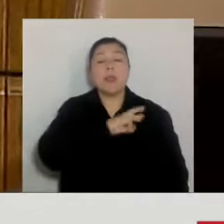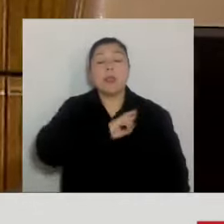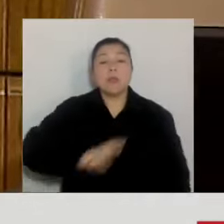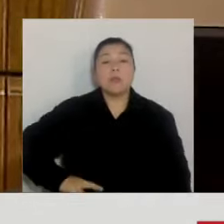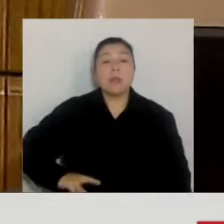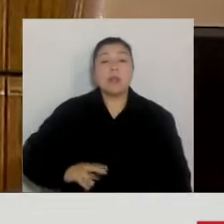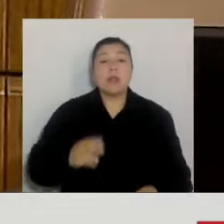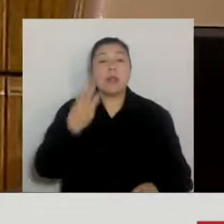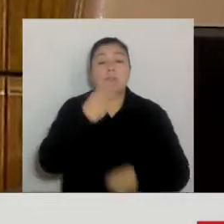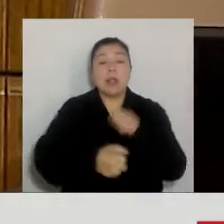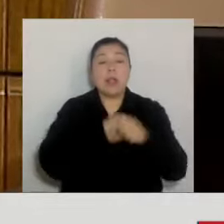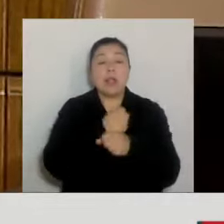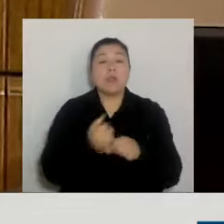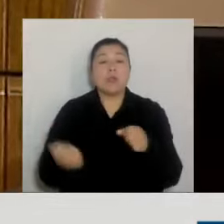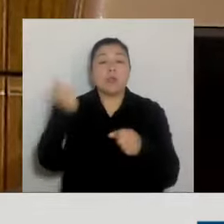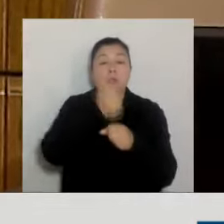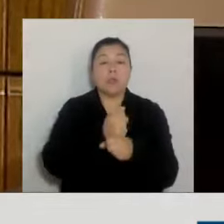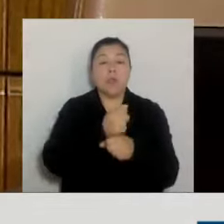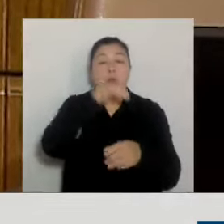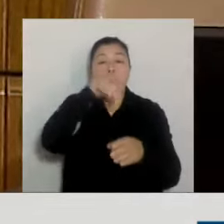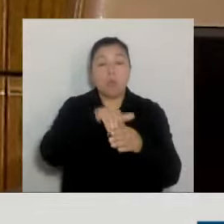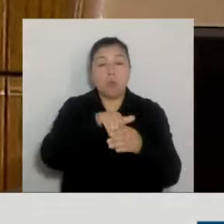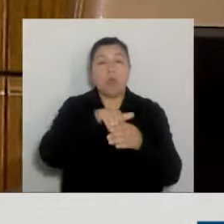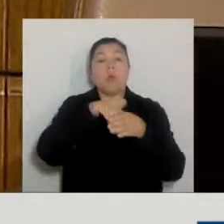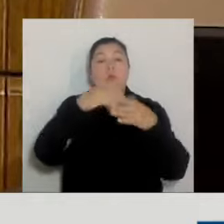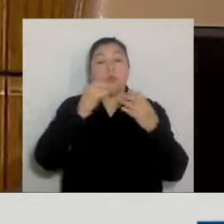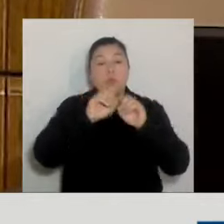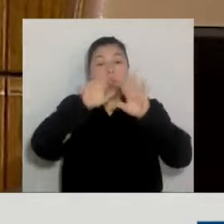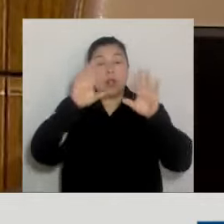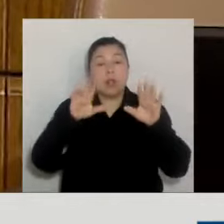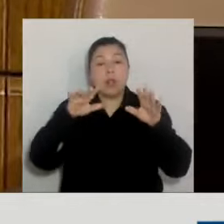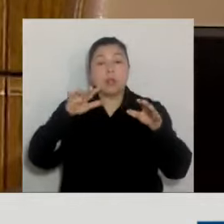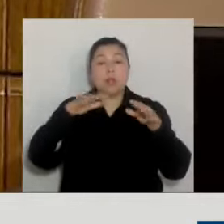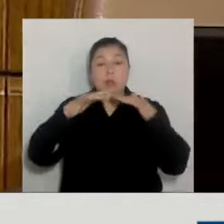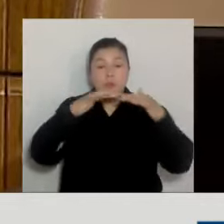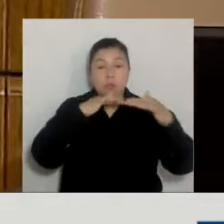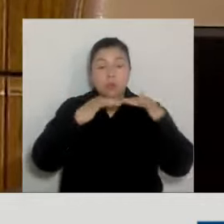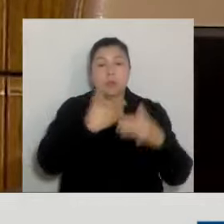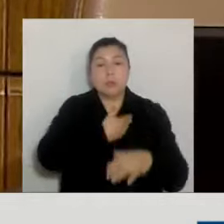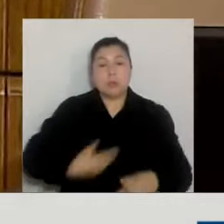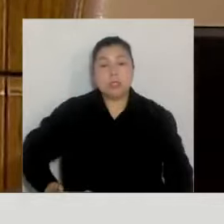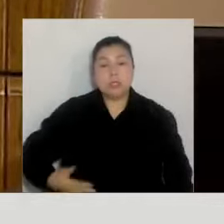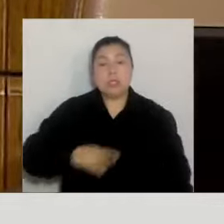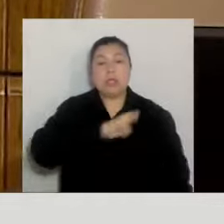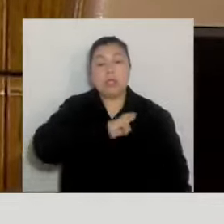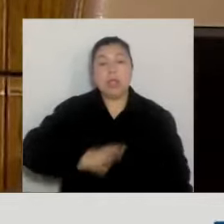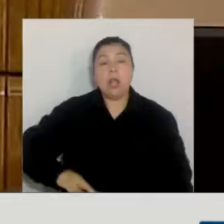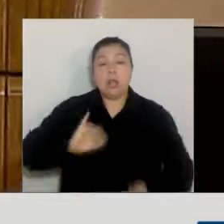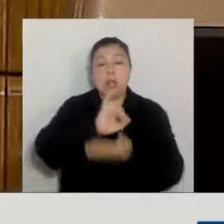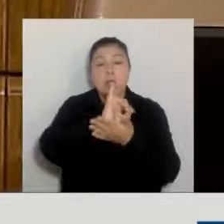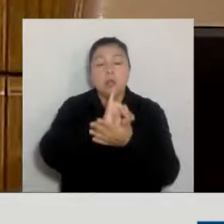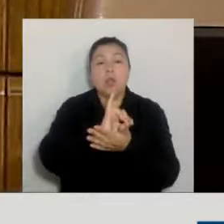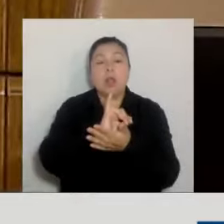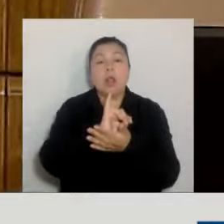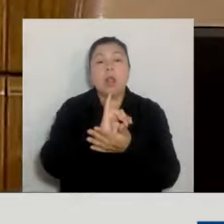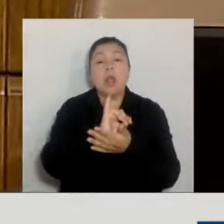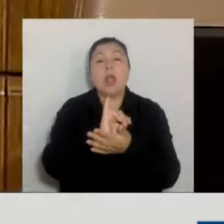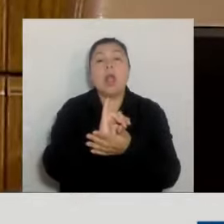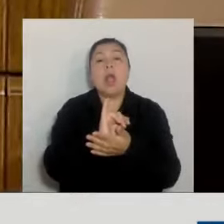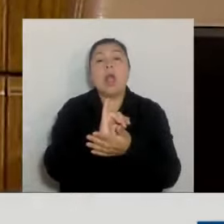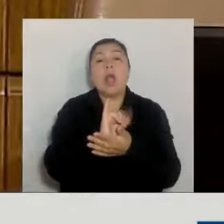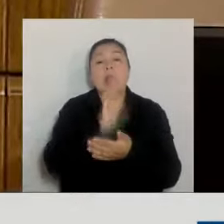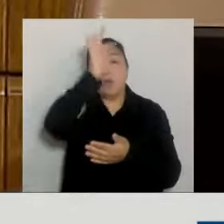voto dirimente nuevamente dejando Clara la influencia del presidente de la república la agencia eh al personal se le aplicará la ley